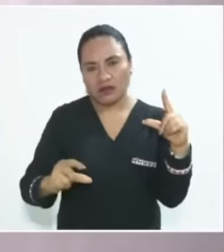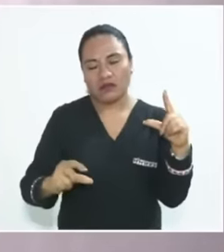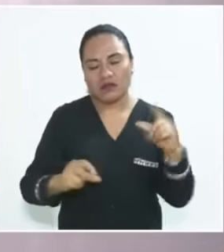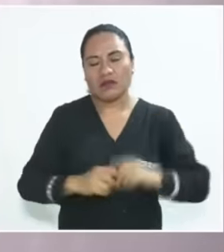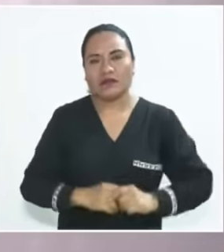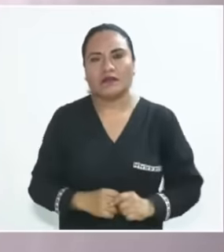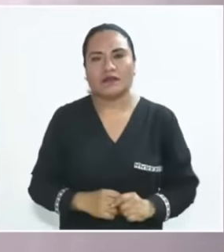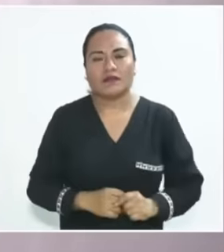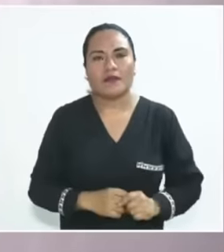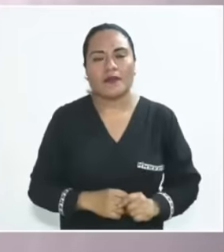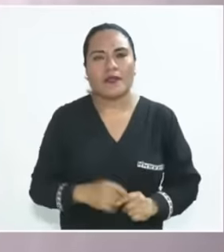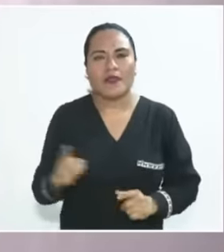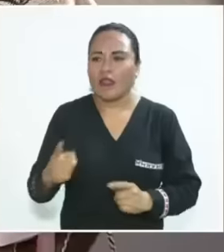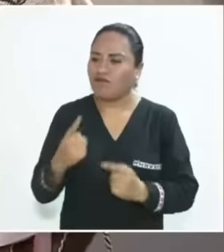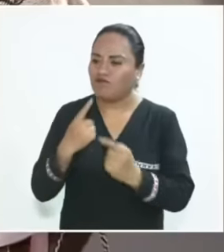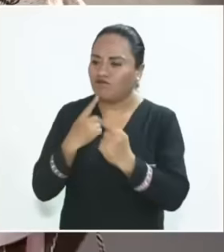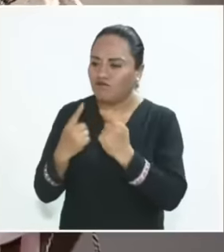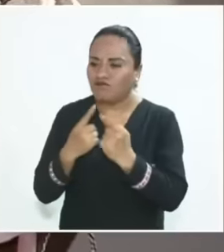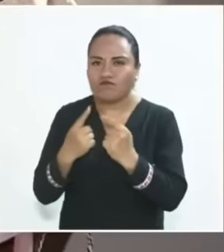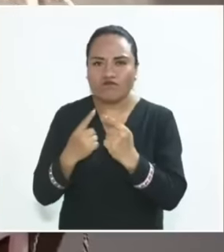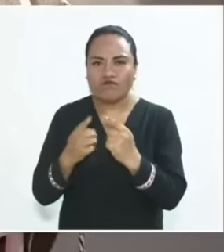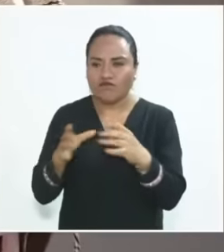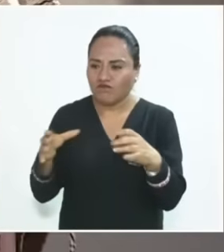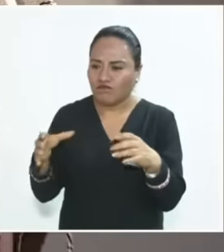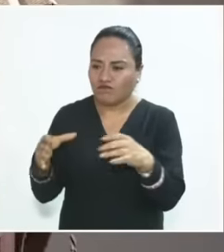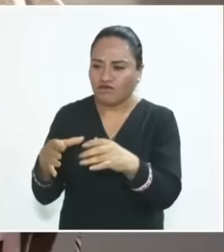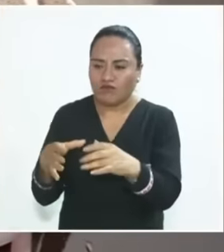Se reunió en